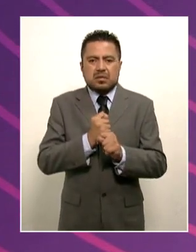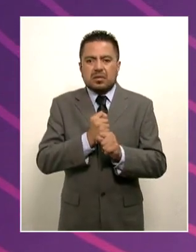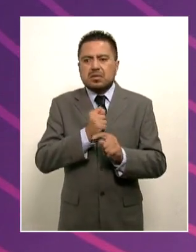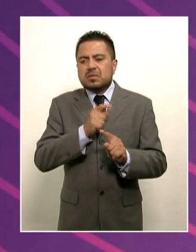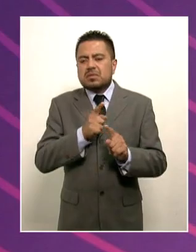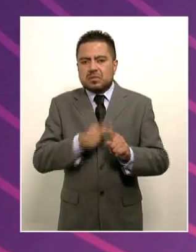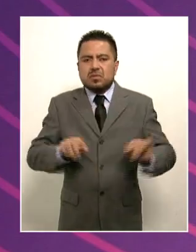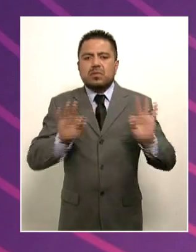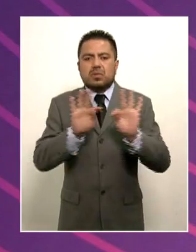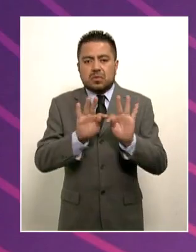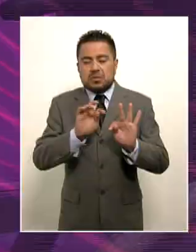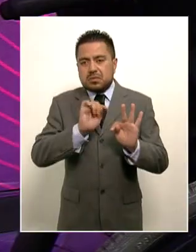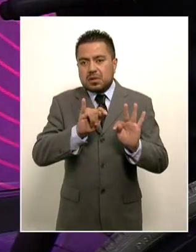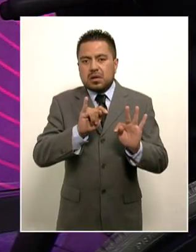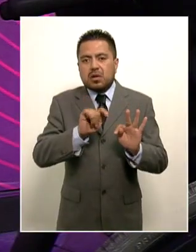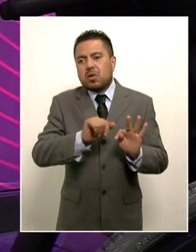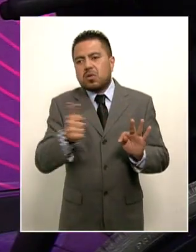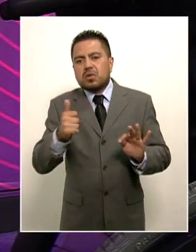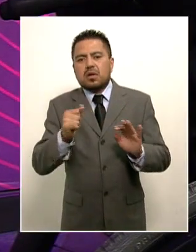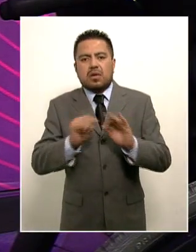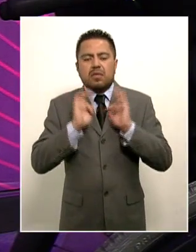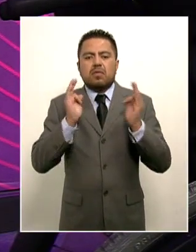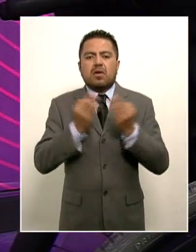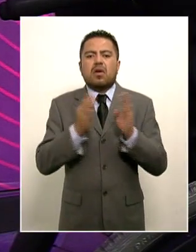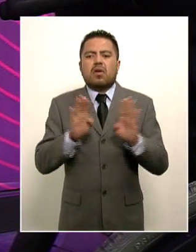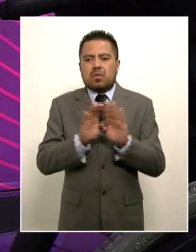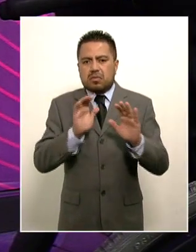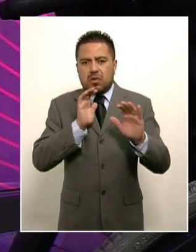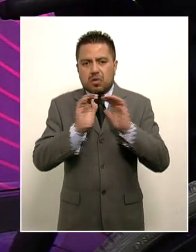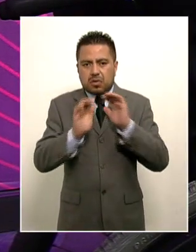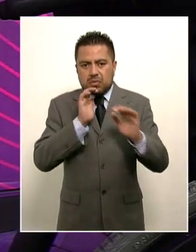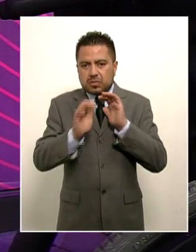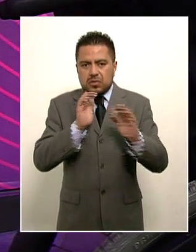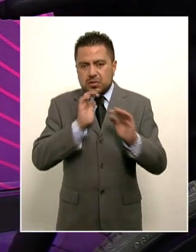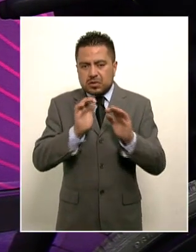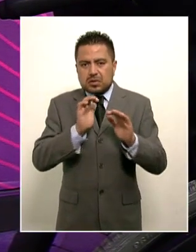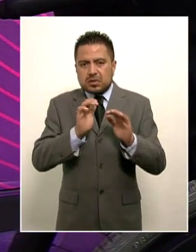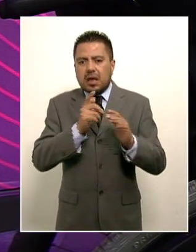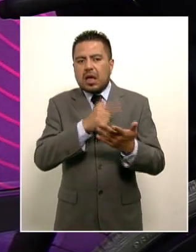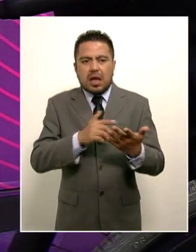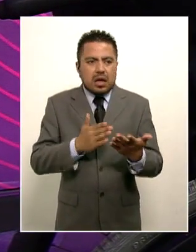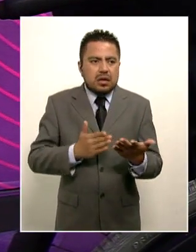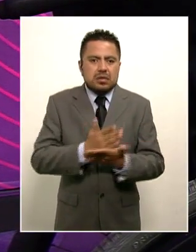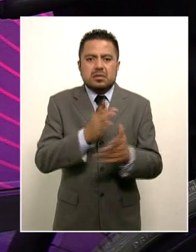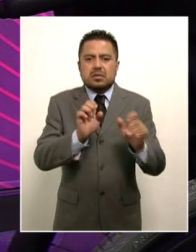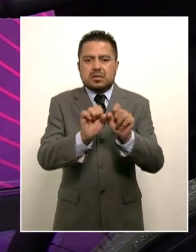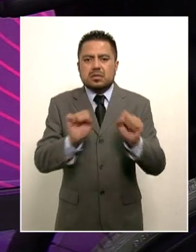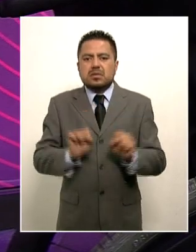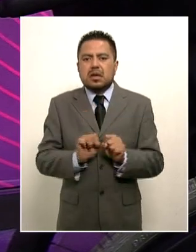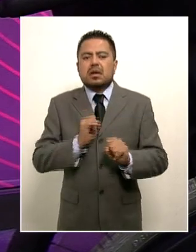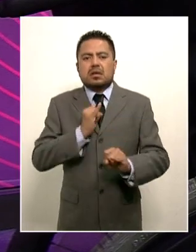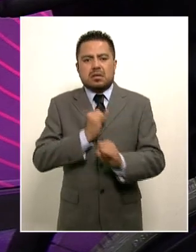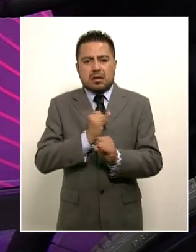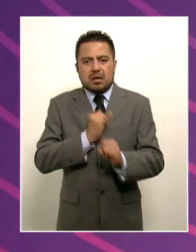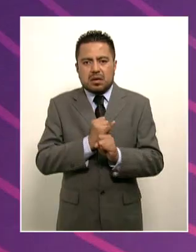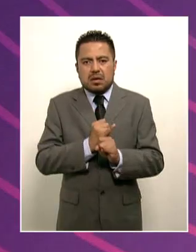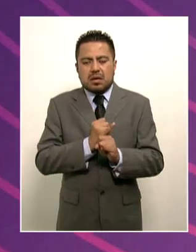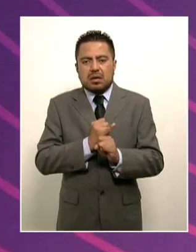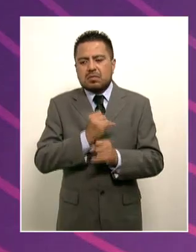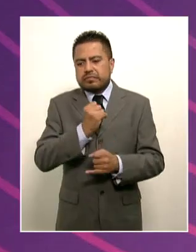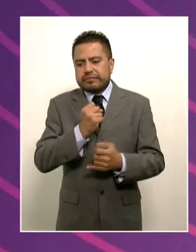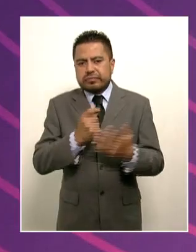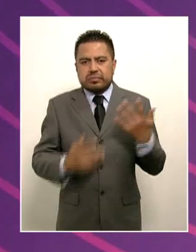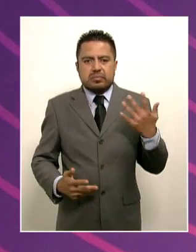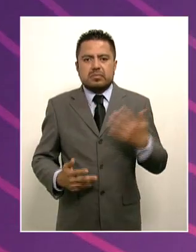súper importantes, sino también otro tipo, como de comunicación, el acceso a los sistemas, a Internet,